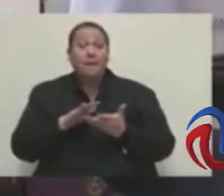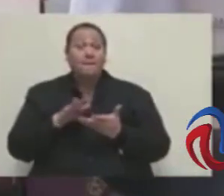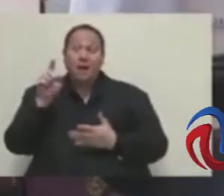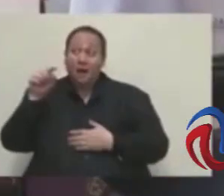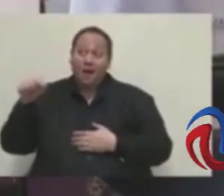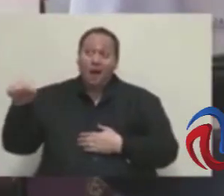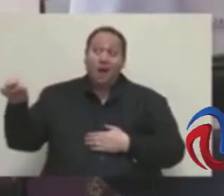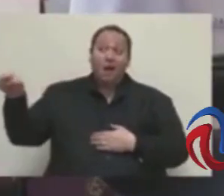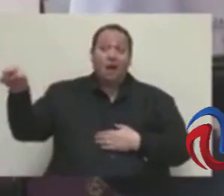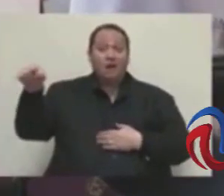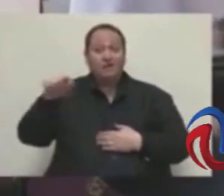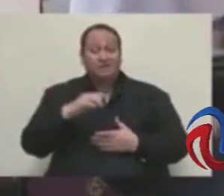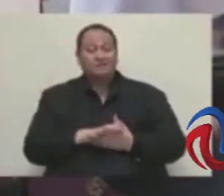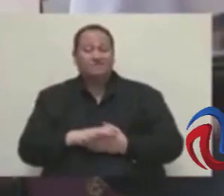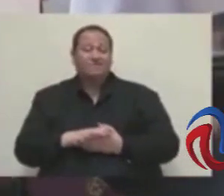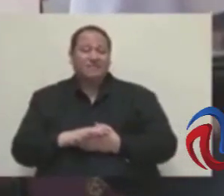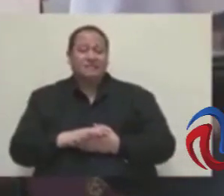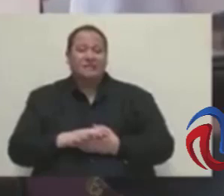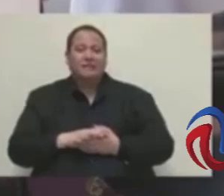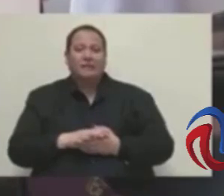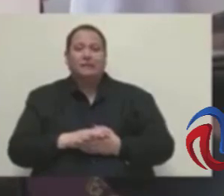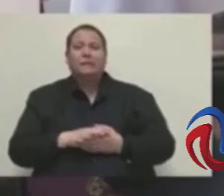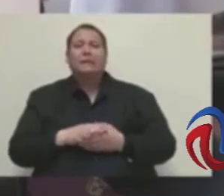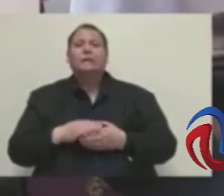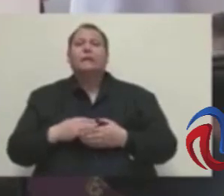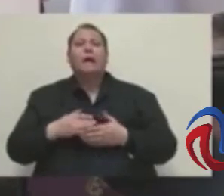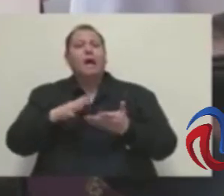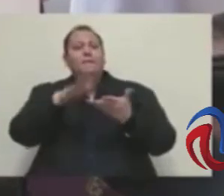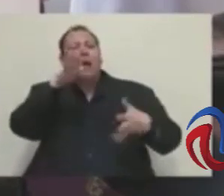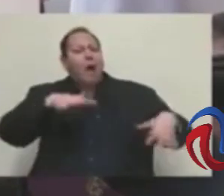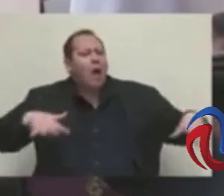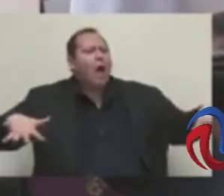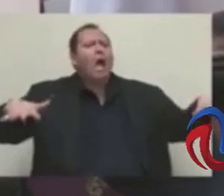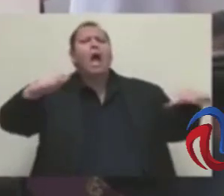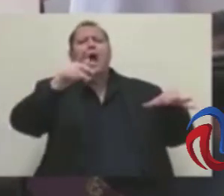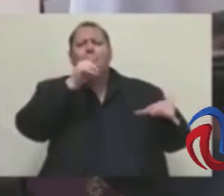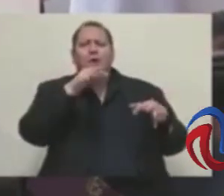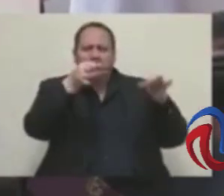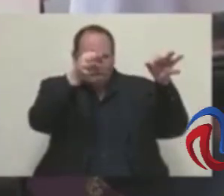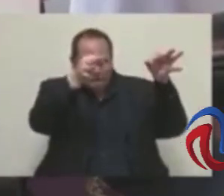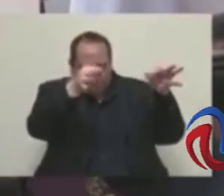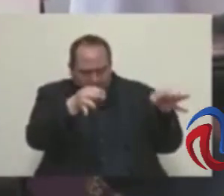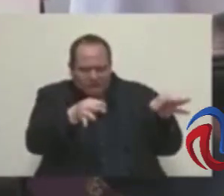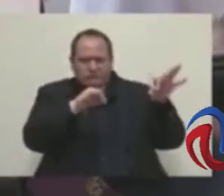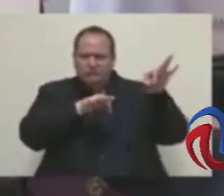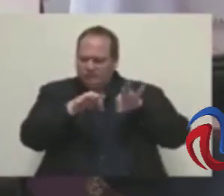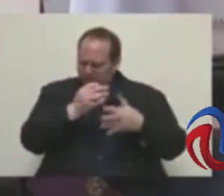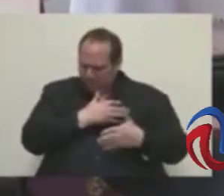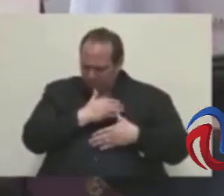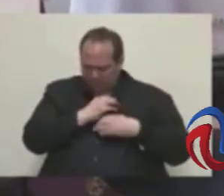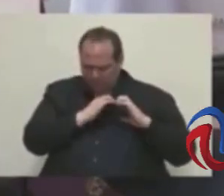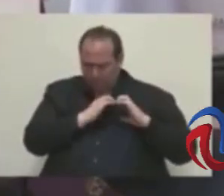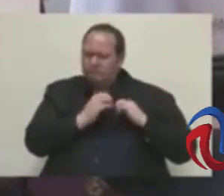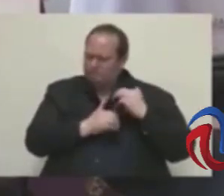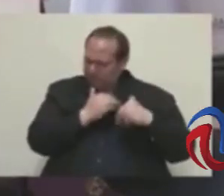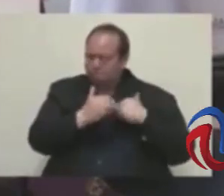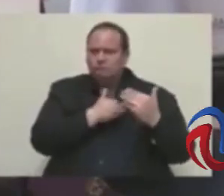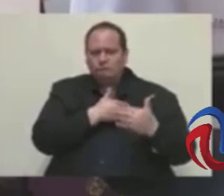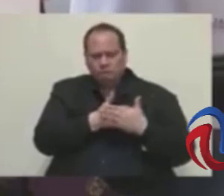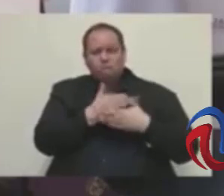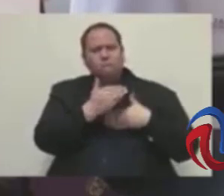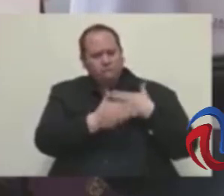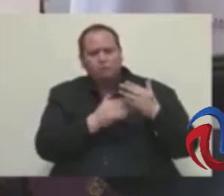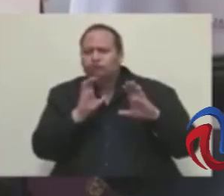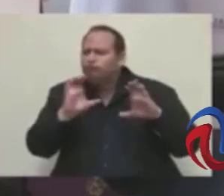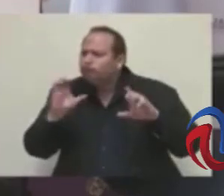verdad es que son elementos íntegros honestos trabajadores que ponen el corazón por delante para proteger